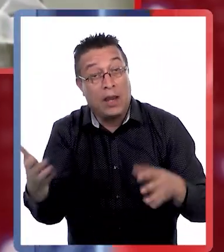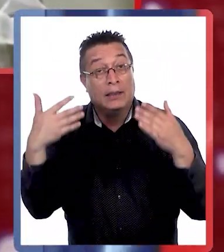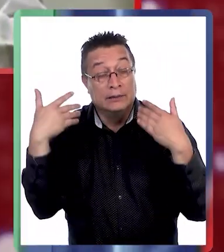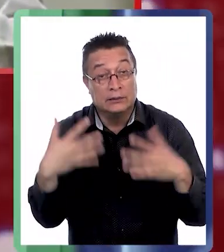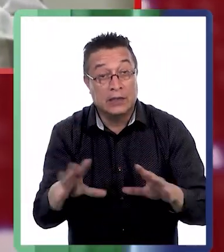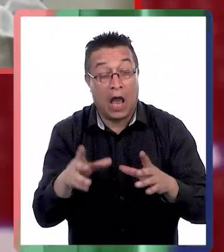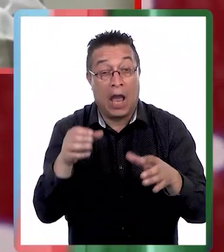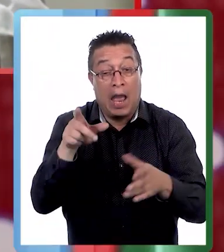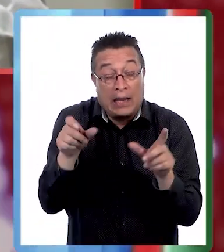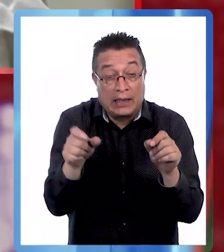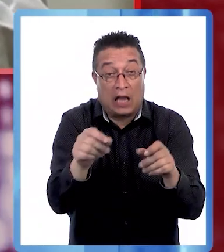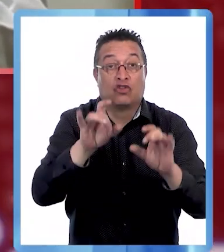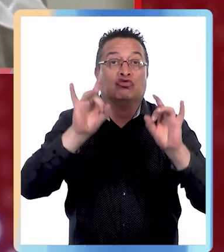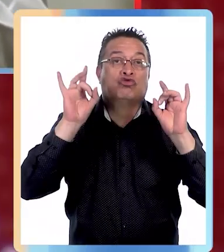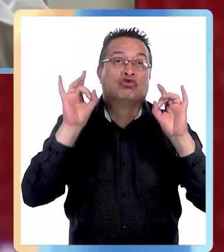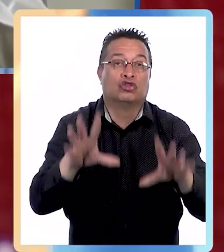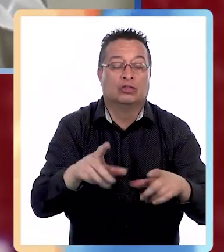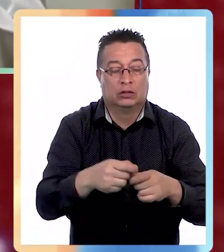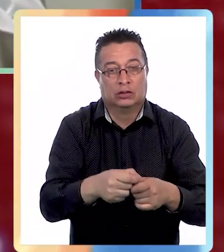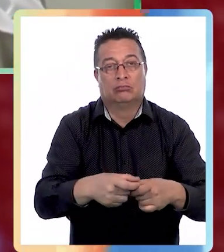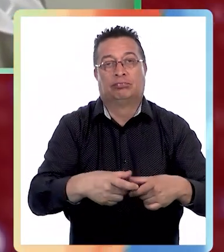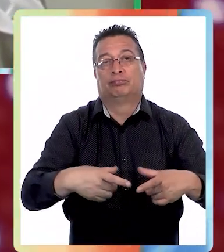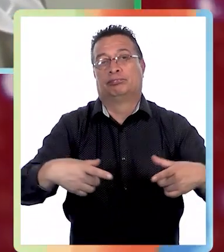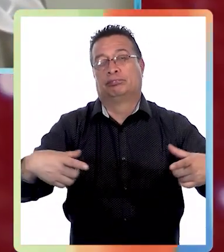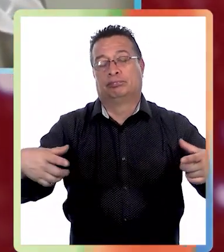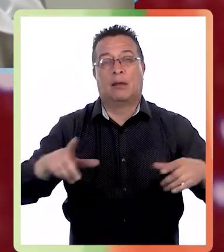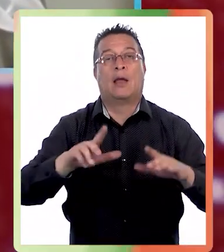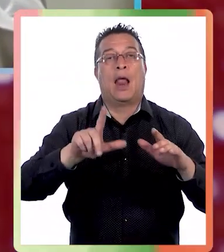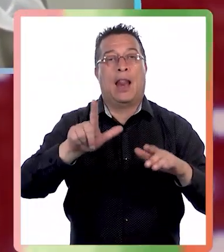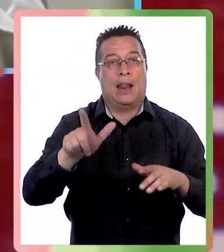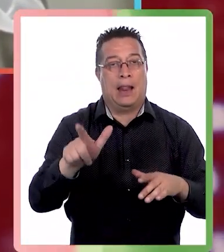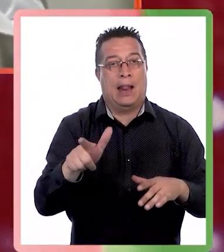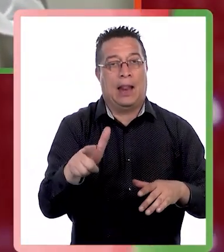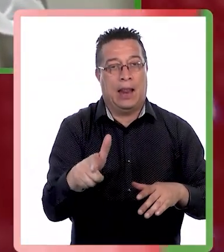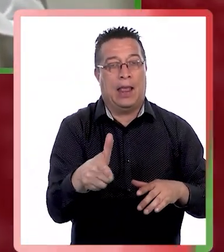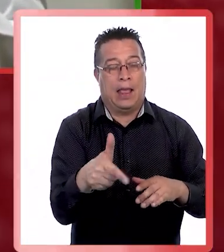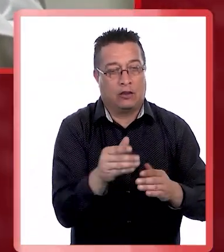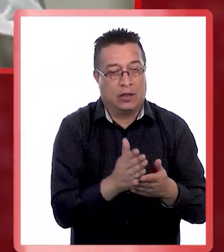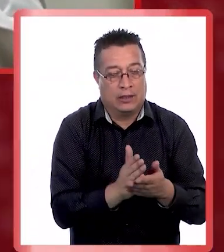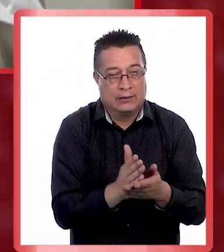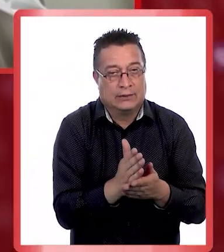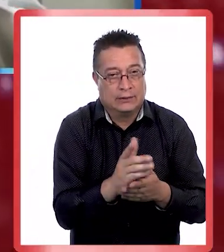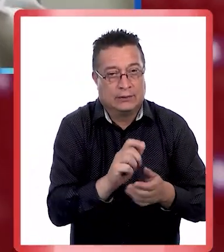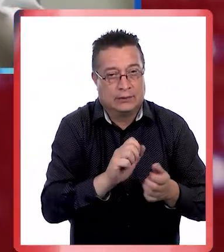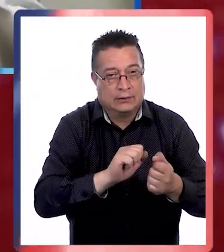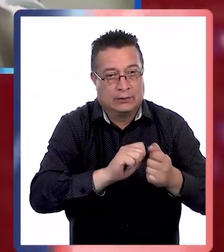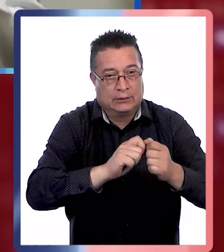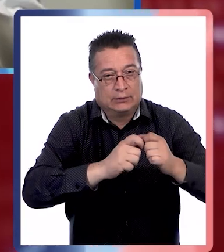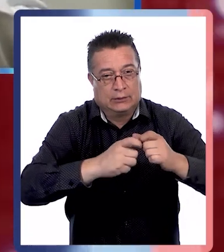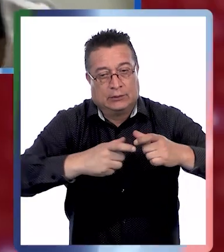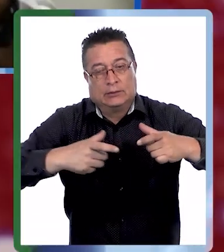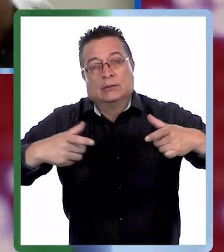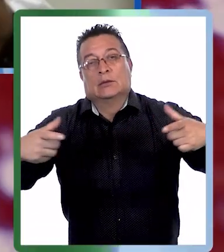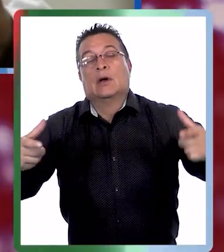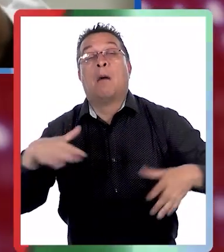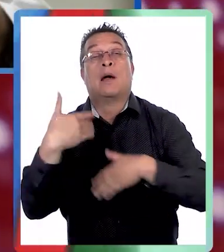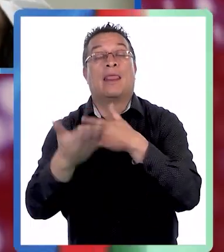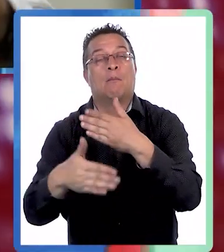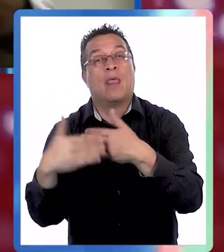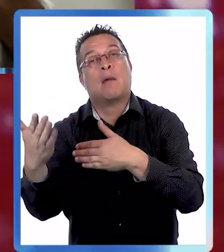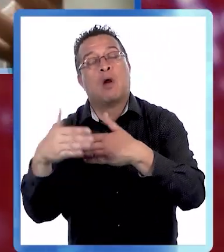se ha instalado, el cáncer crece en forma lenta al principio y puede desarrollarse más rápido después. Y